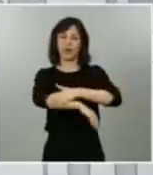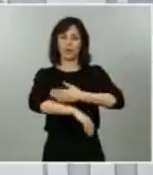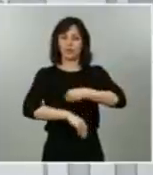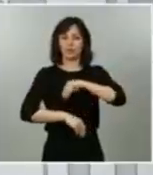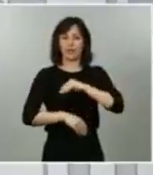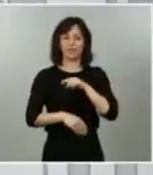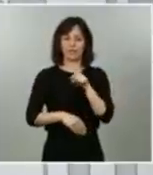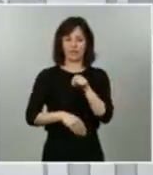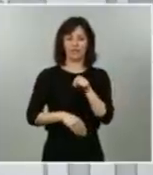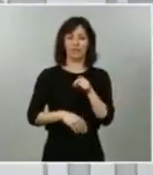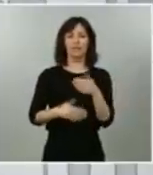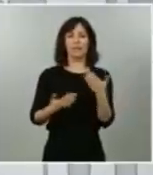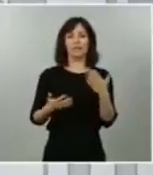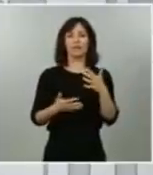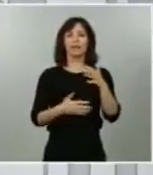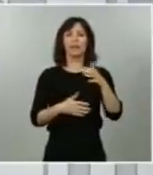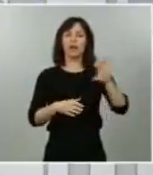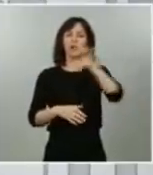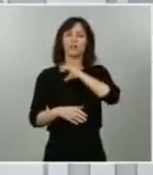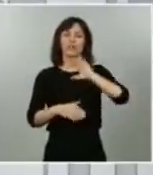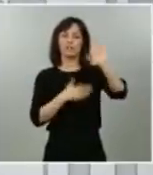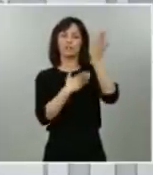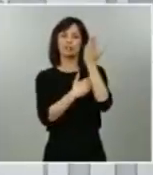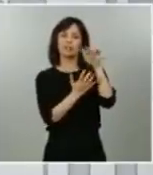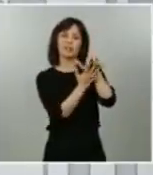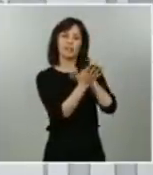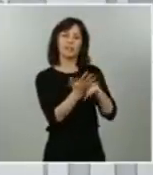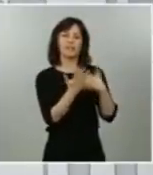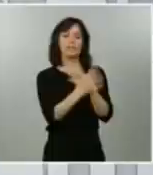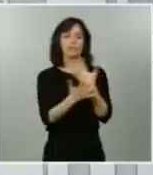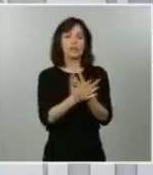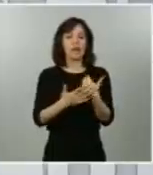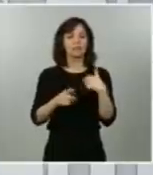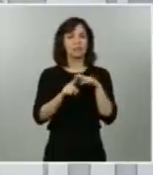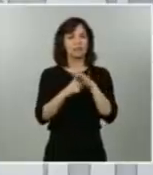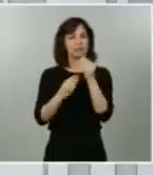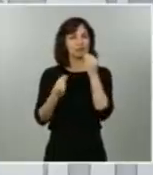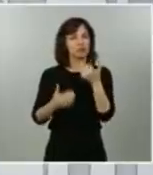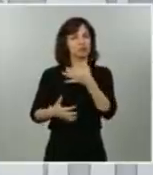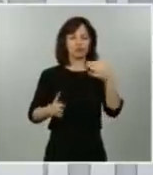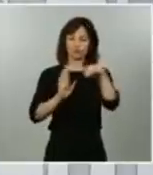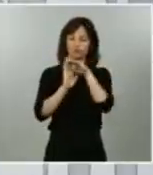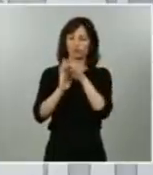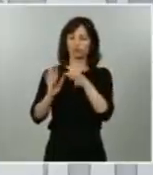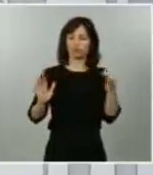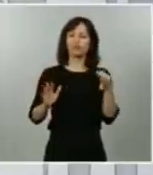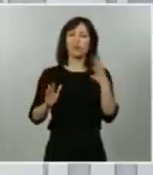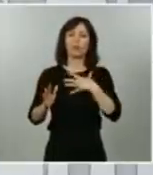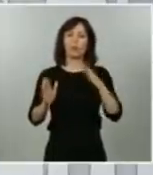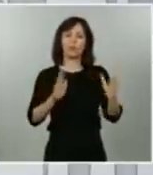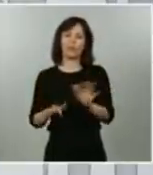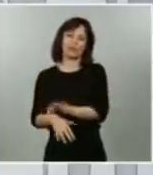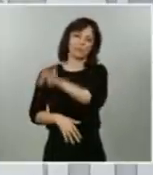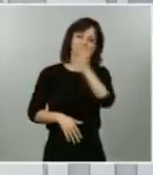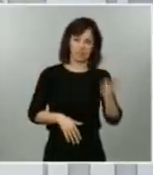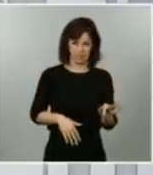ponen de manifiesto porque consideran que están en condiciones y bajo qué parámetros de establecerla establecer